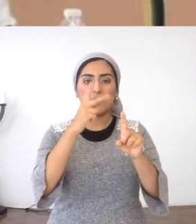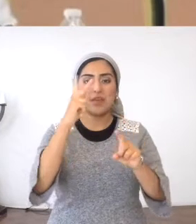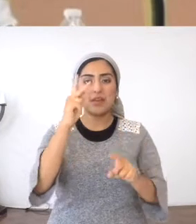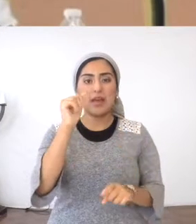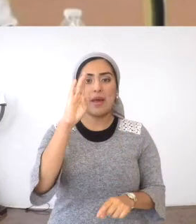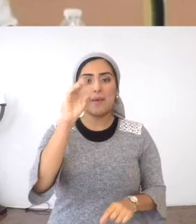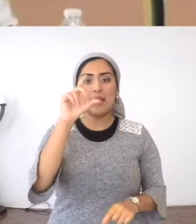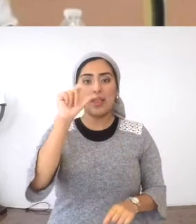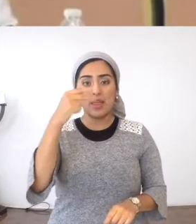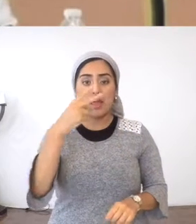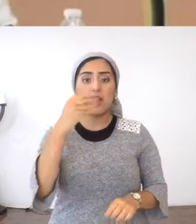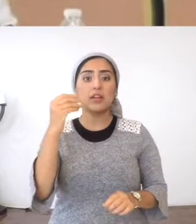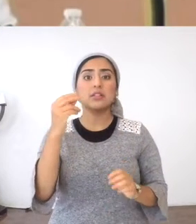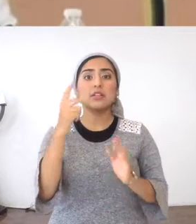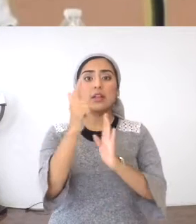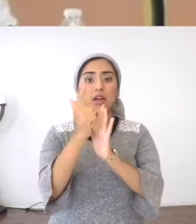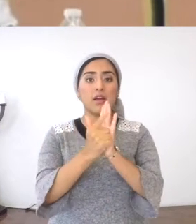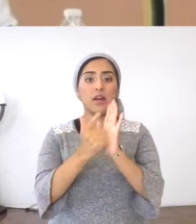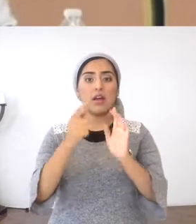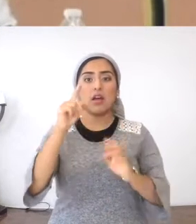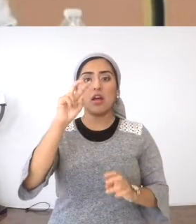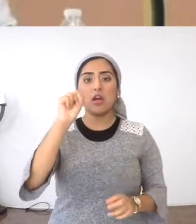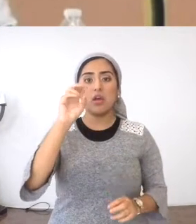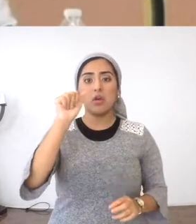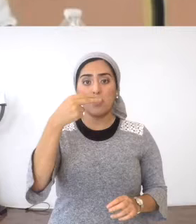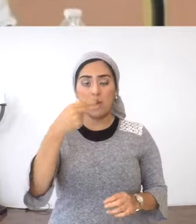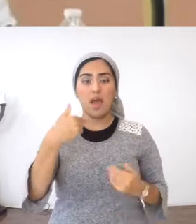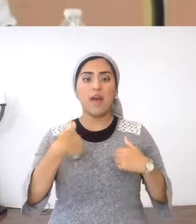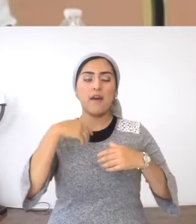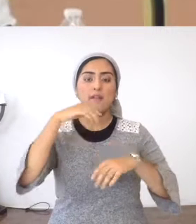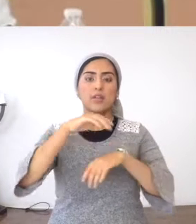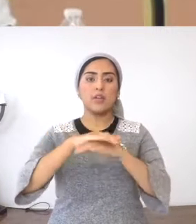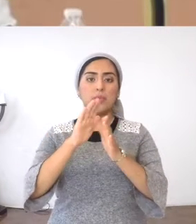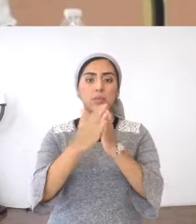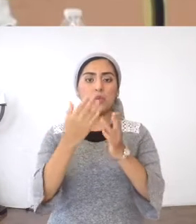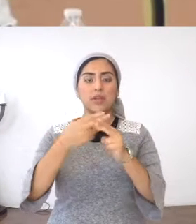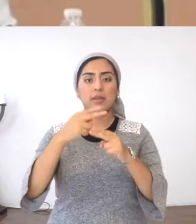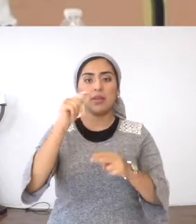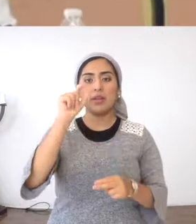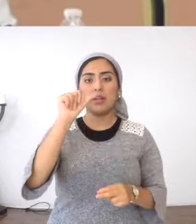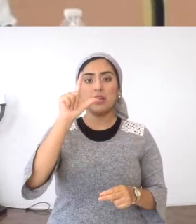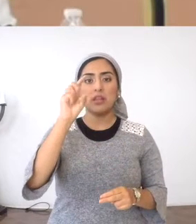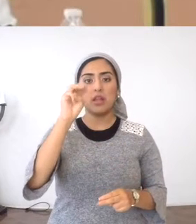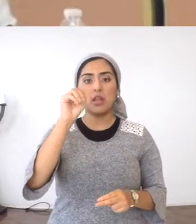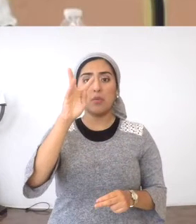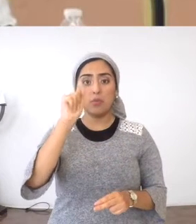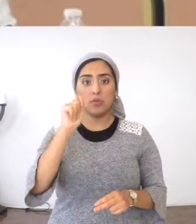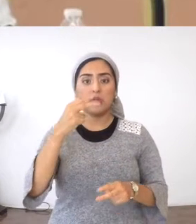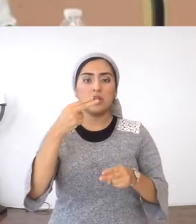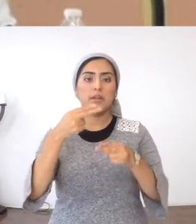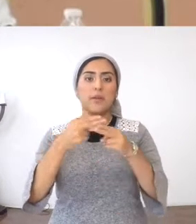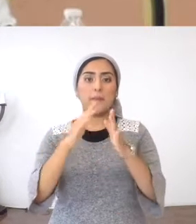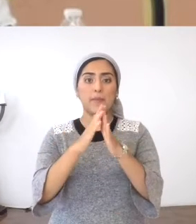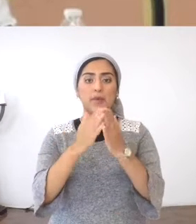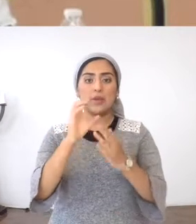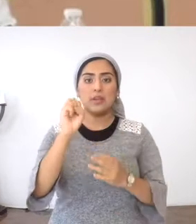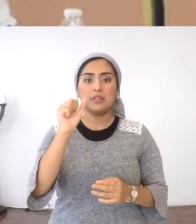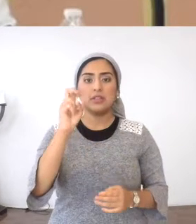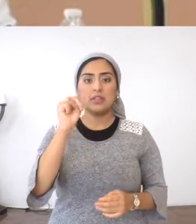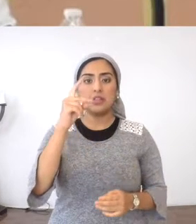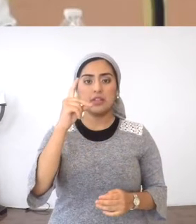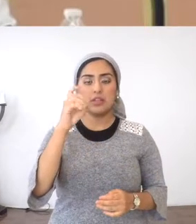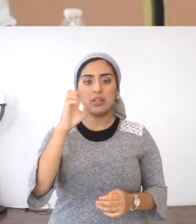Y las leyes De Noaj Están En el Talmud En el libro Sanedrín